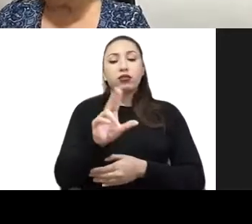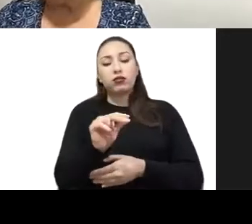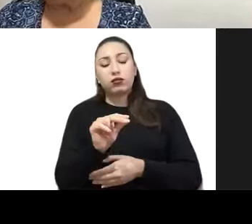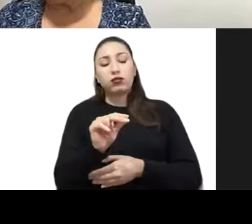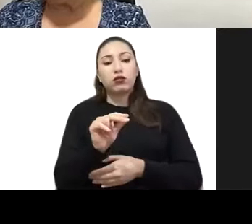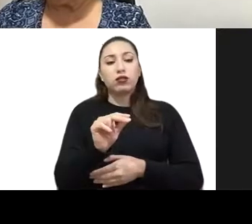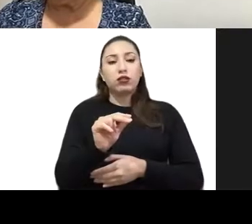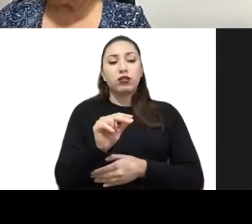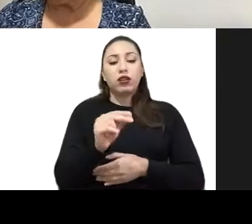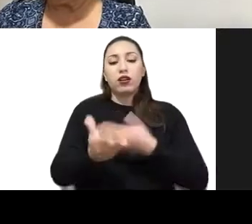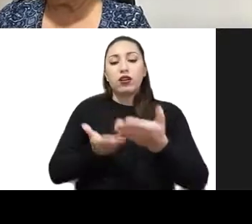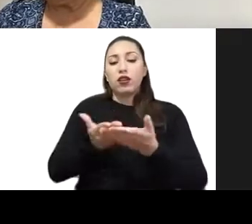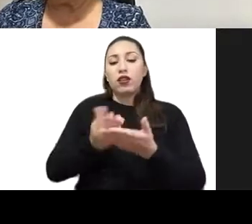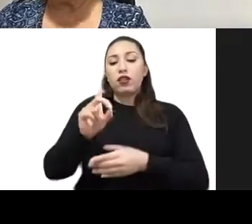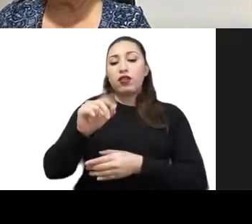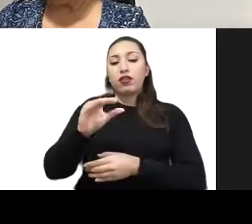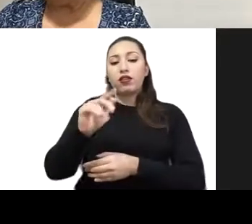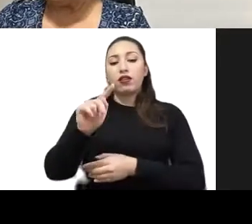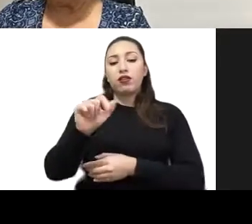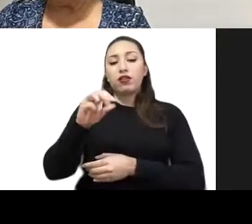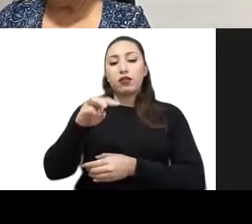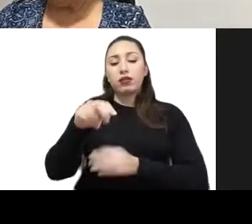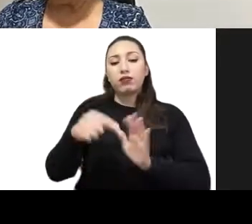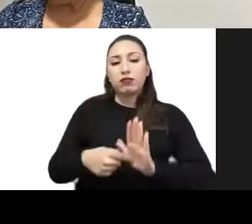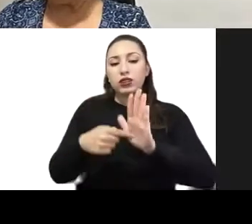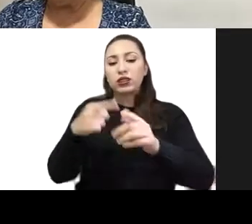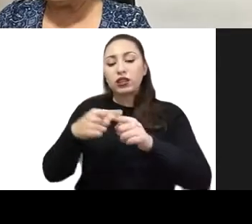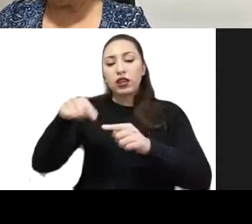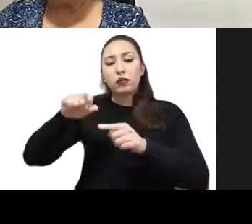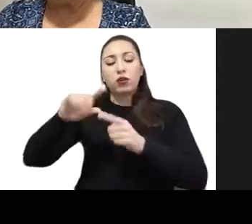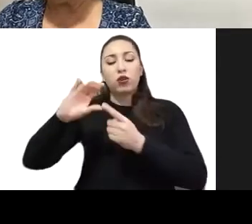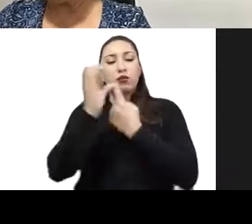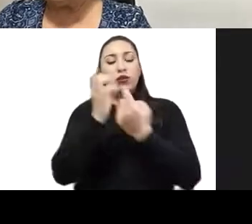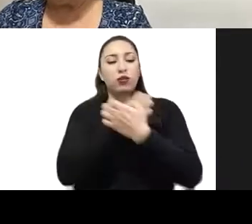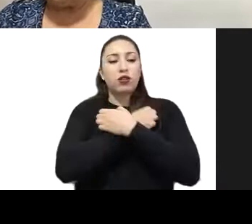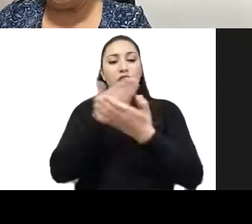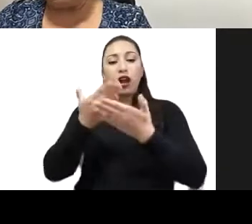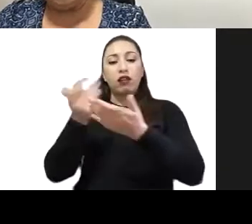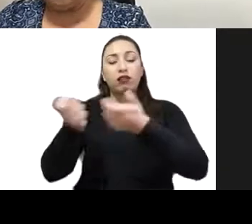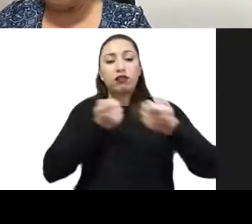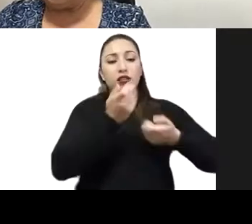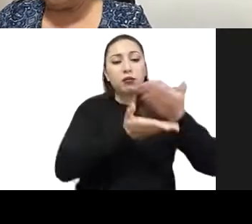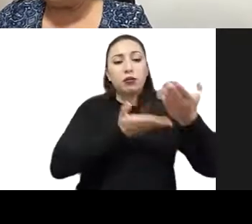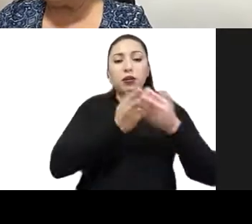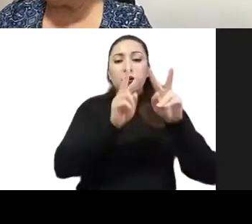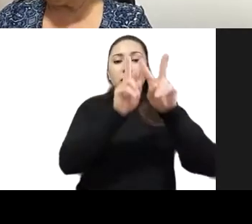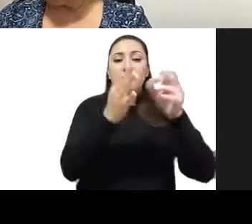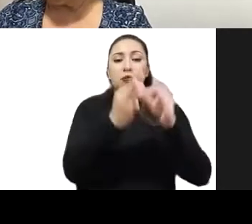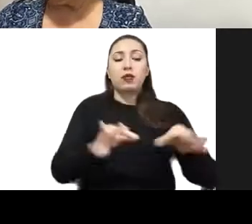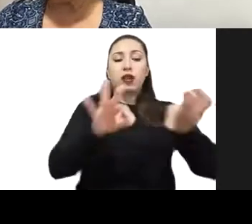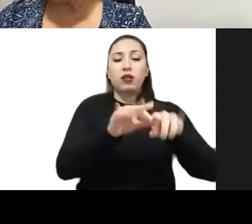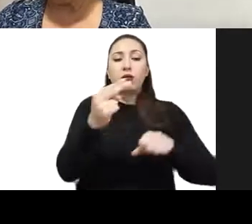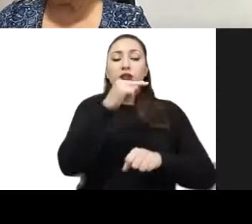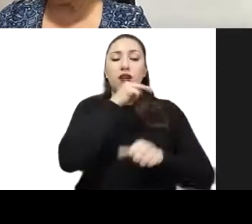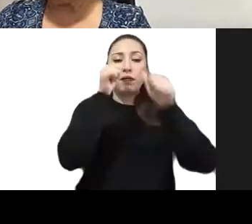aprobación del dictamen que presenta la Comisión de Educación en relación a la proposición con punto de acuerdo por el que, de